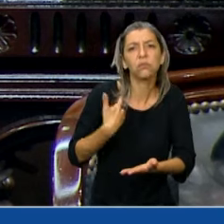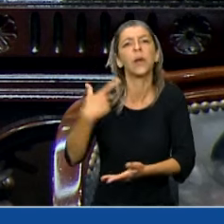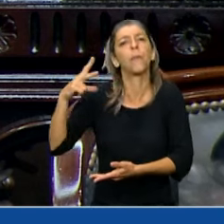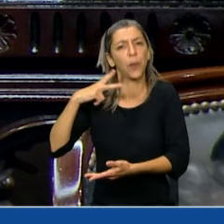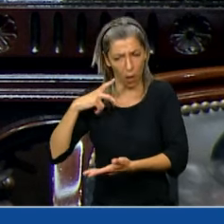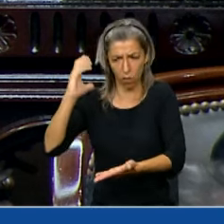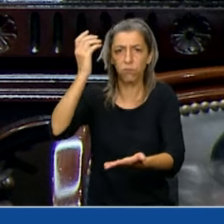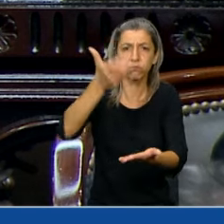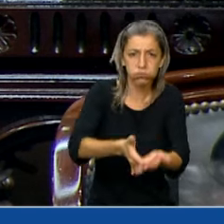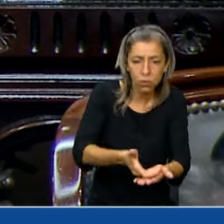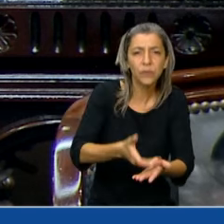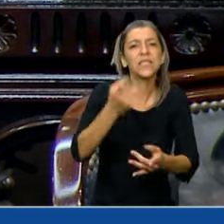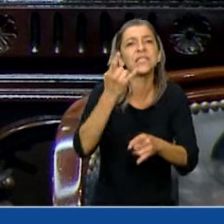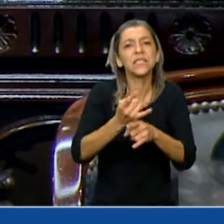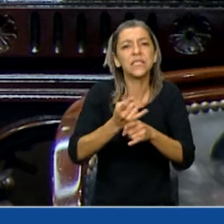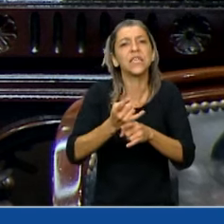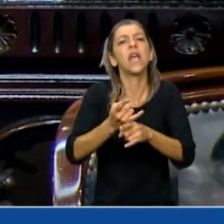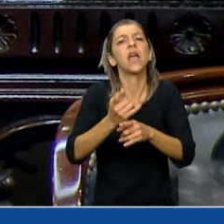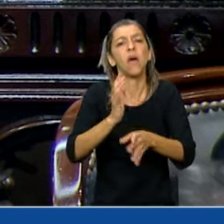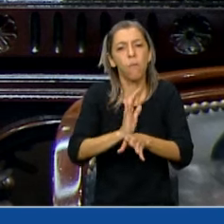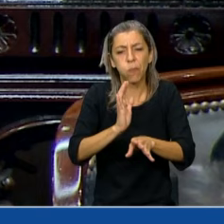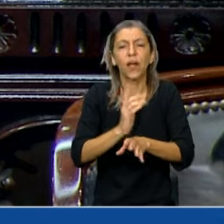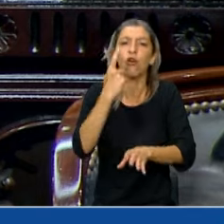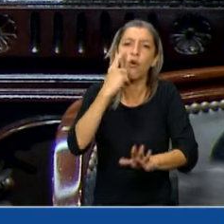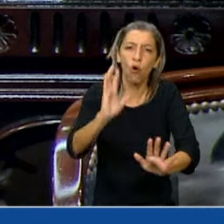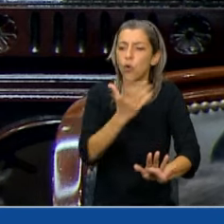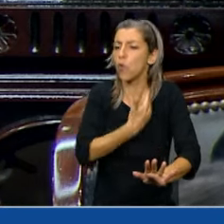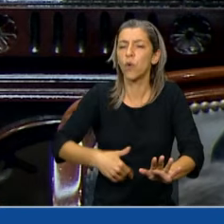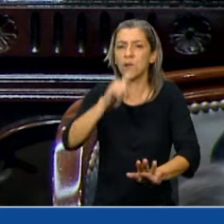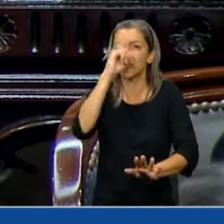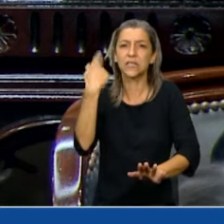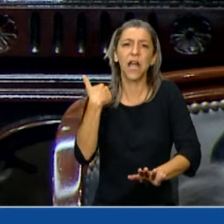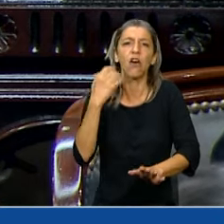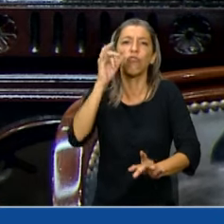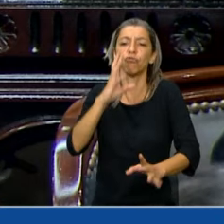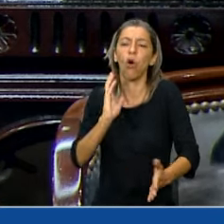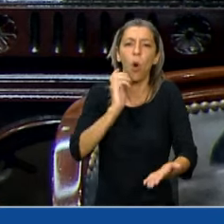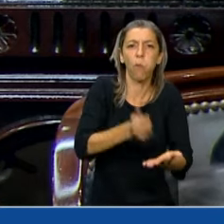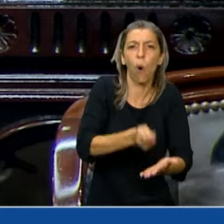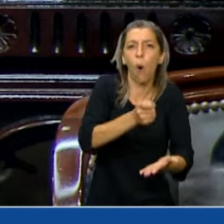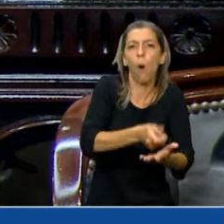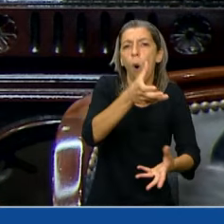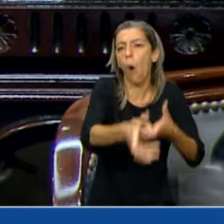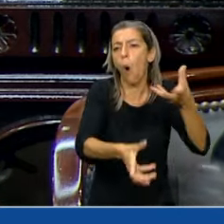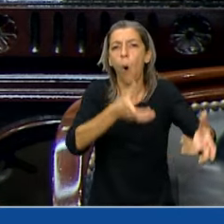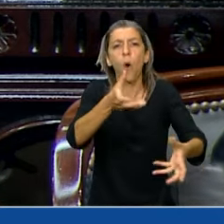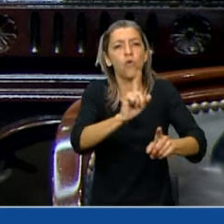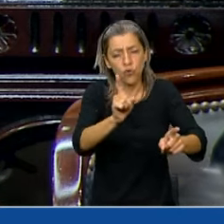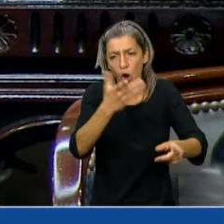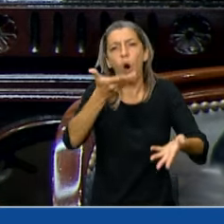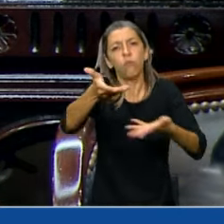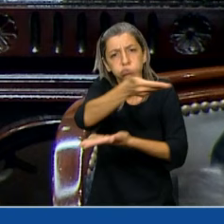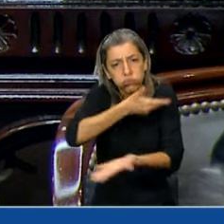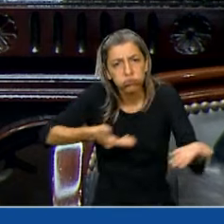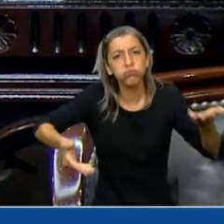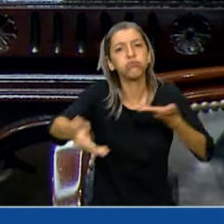retorno adecuado no solo el estado como un cajero en Argentina la investigación científica es escasa